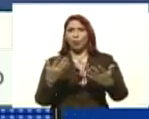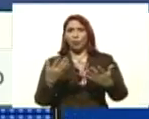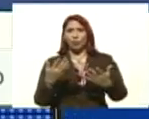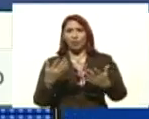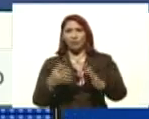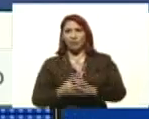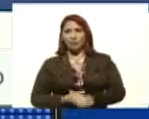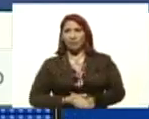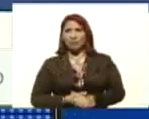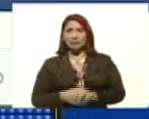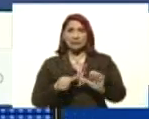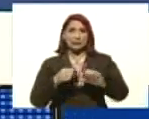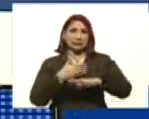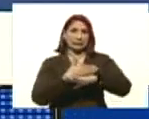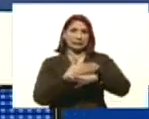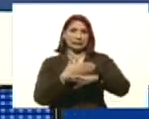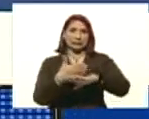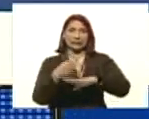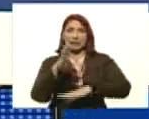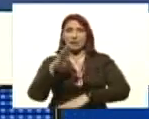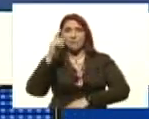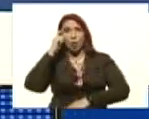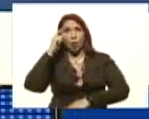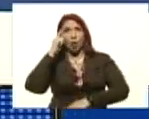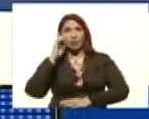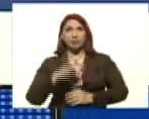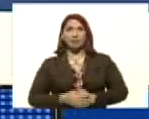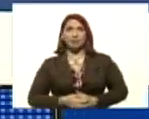Boris Castellano, Boris.